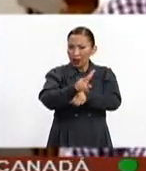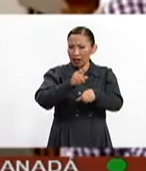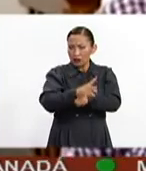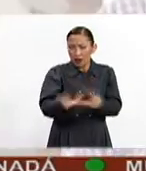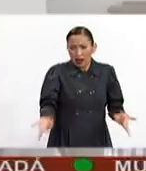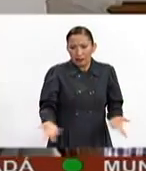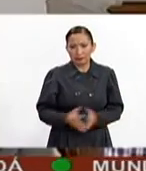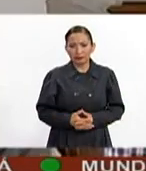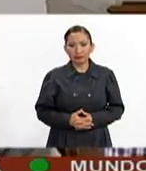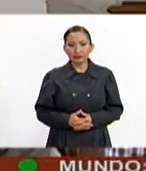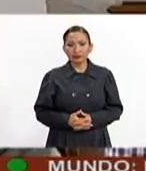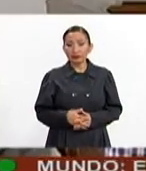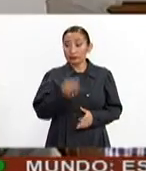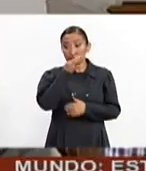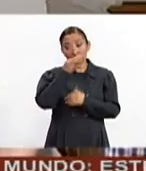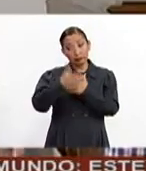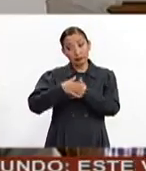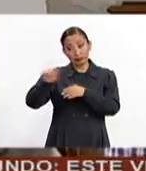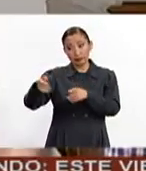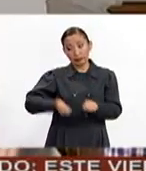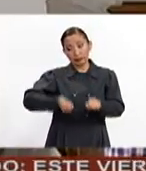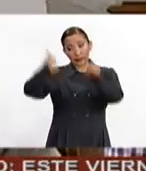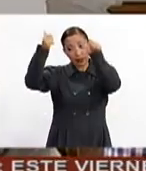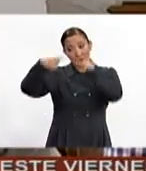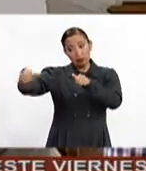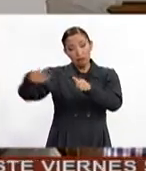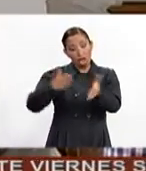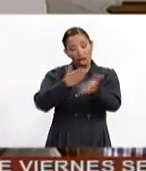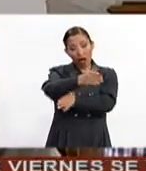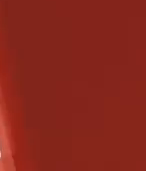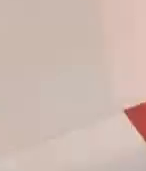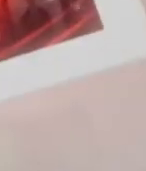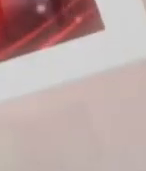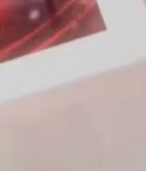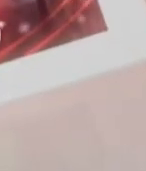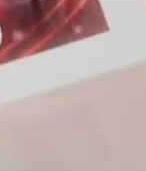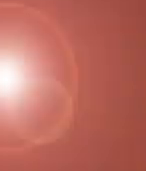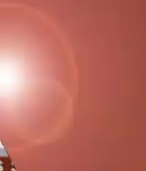ocurren en Venezuela. Les decimos, saquen sus narices de Venezuela.